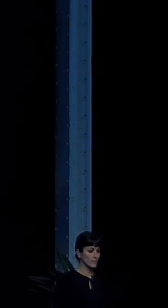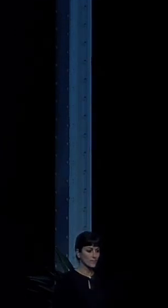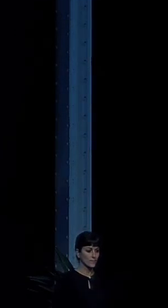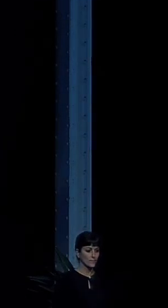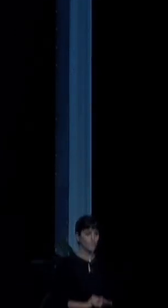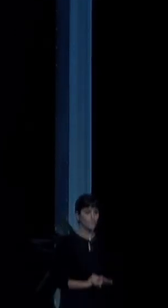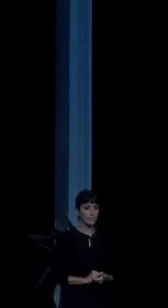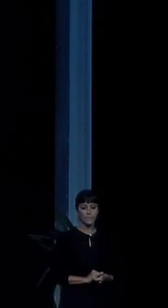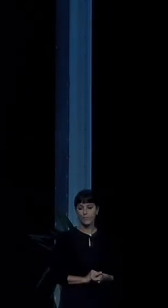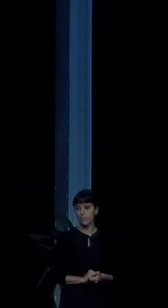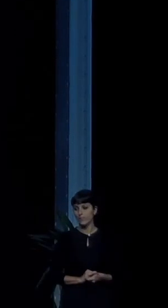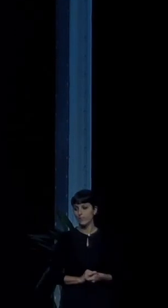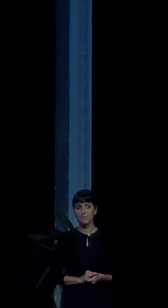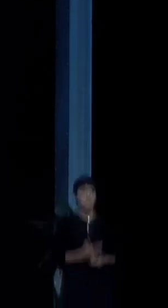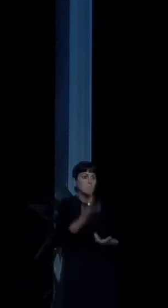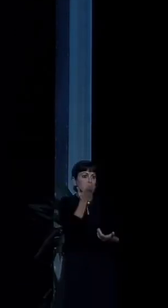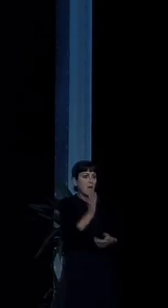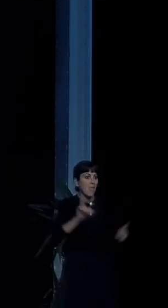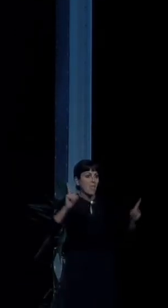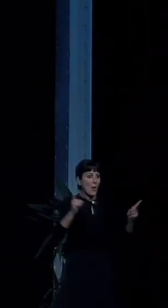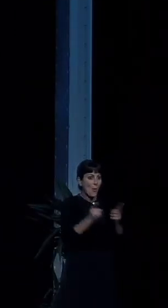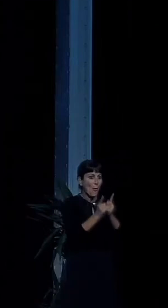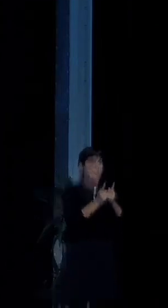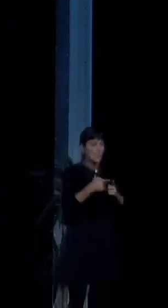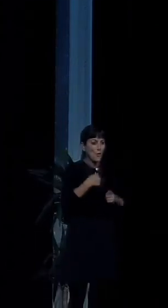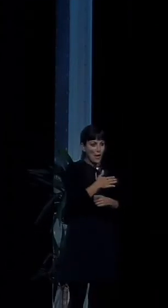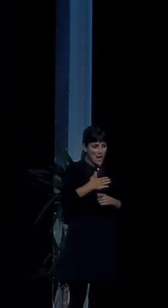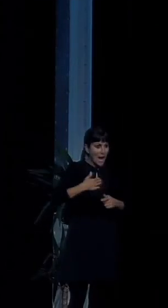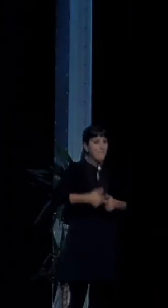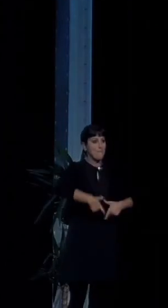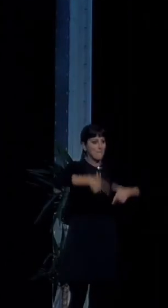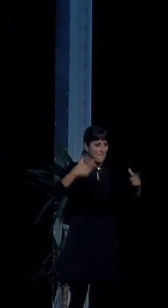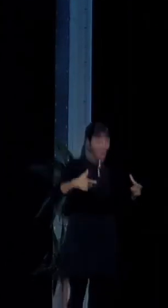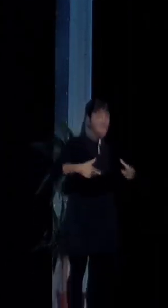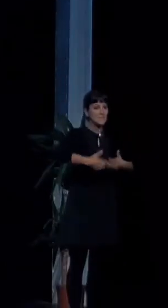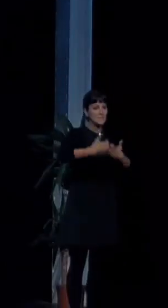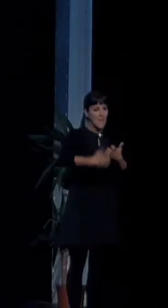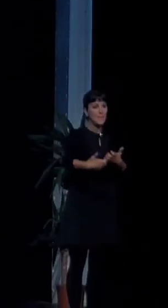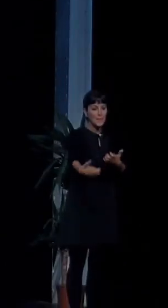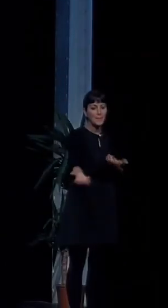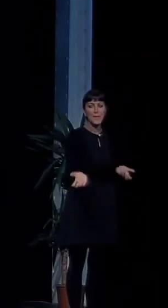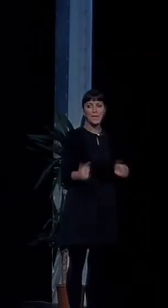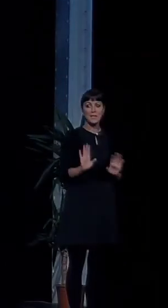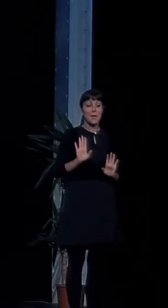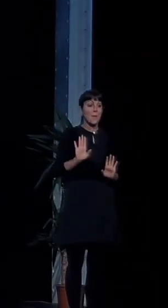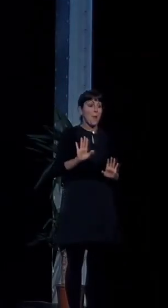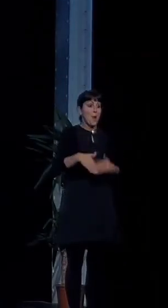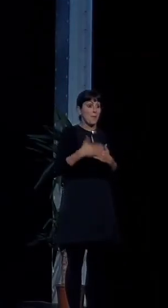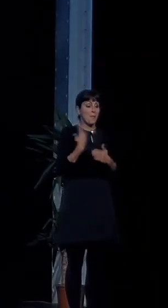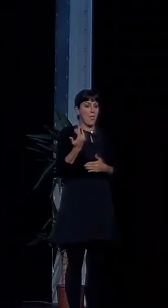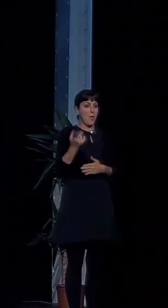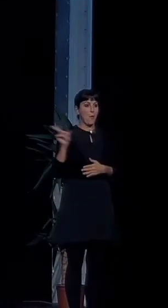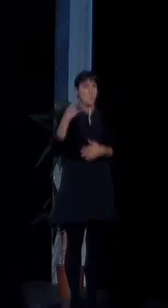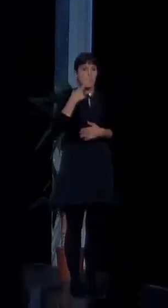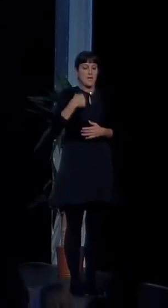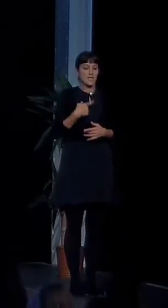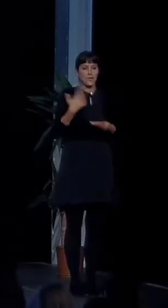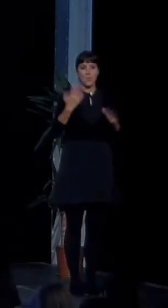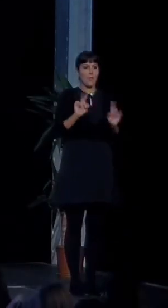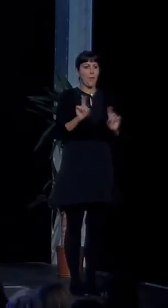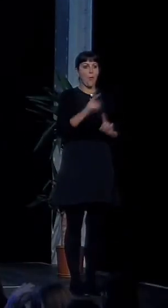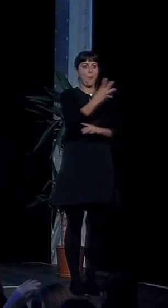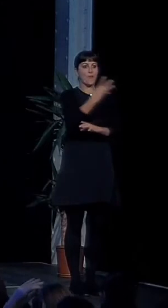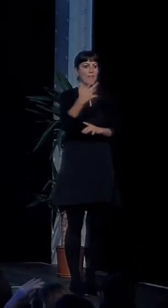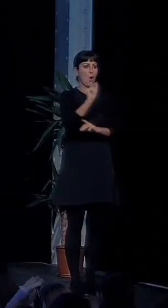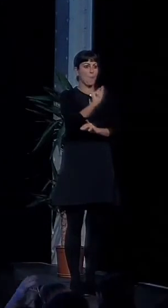Le estaba diciendo que se me ha hecho corto, que yo quería más. Ya, pero cuando hemos empezado me dice, es demasiado tiempo. Y te digo, 45 minutos no será